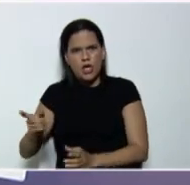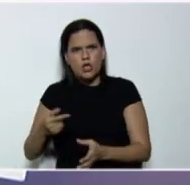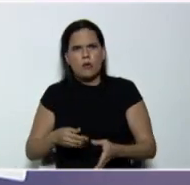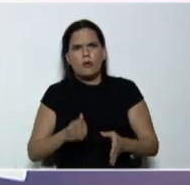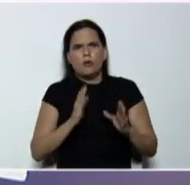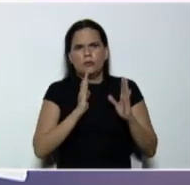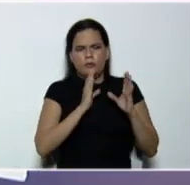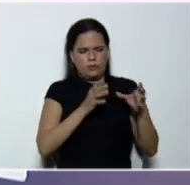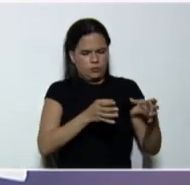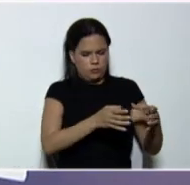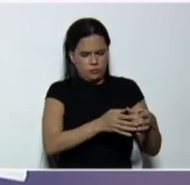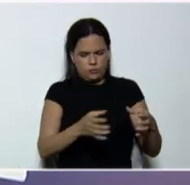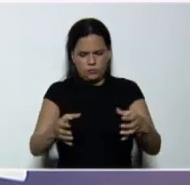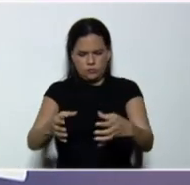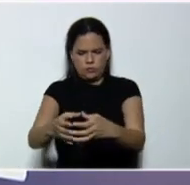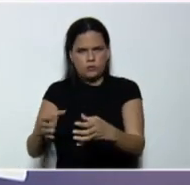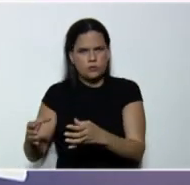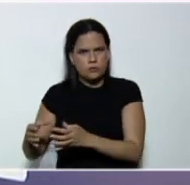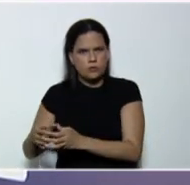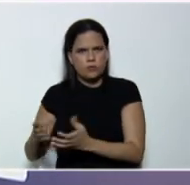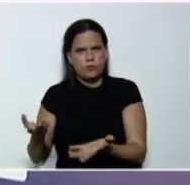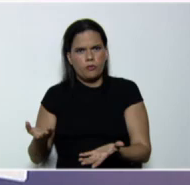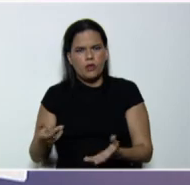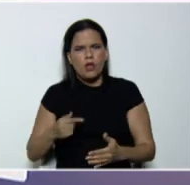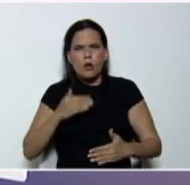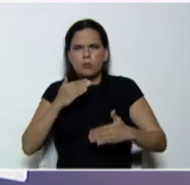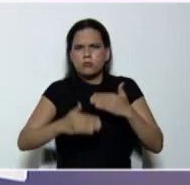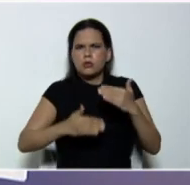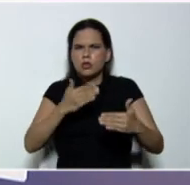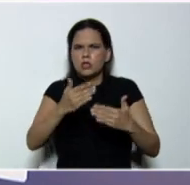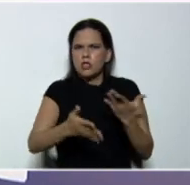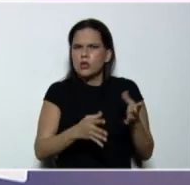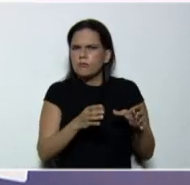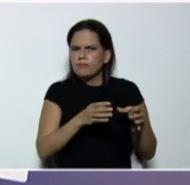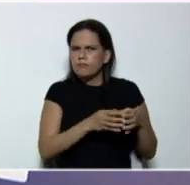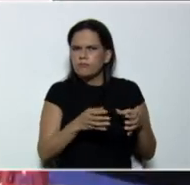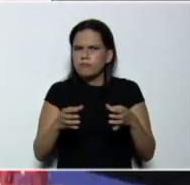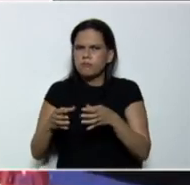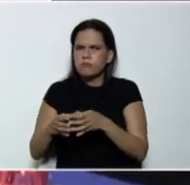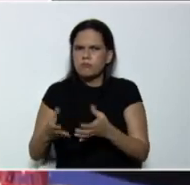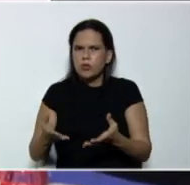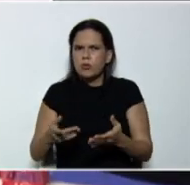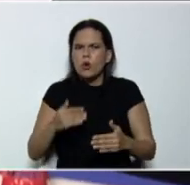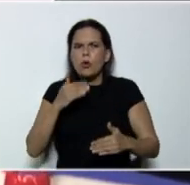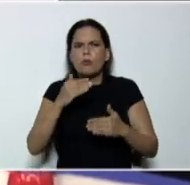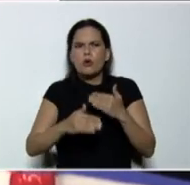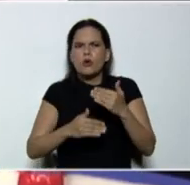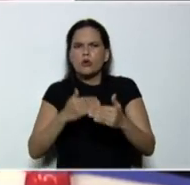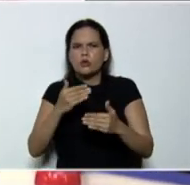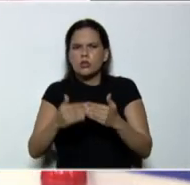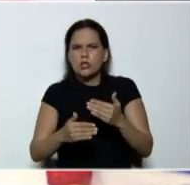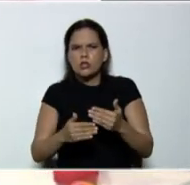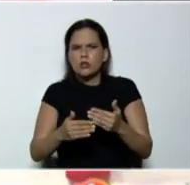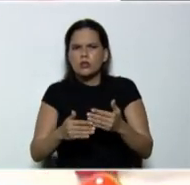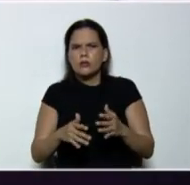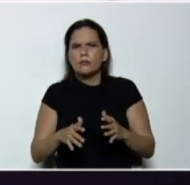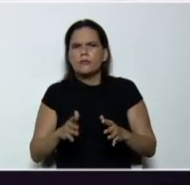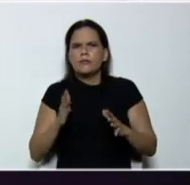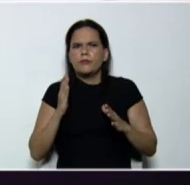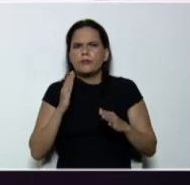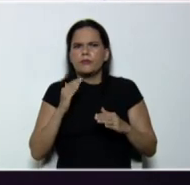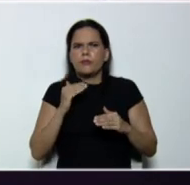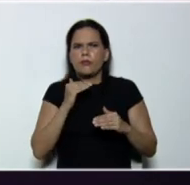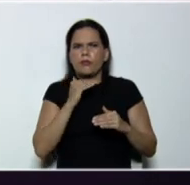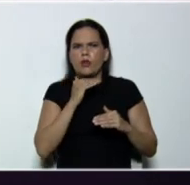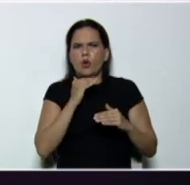colocarlos, vamos a clasificarlos. Tanto el proceso de clasificación como los procesos de seriación, es decir,